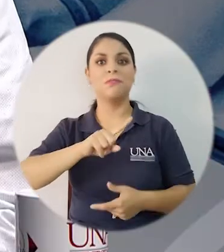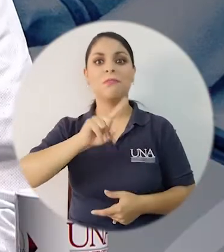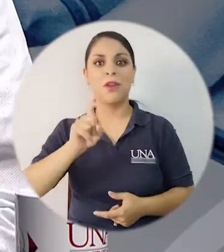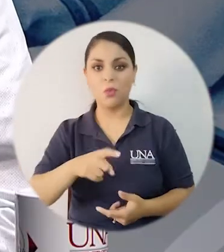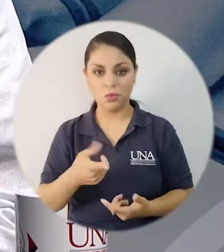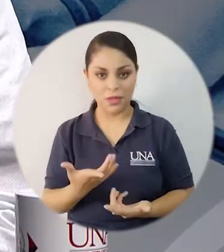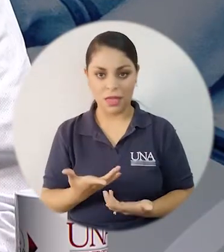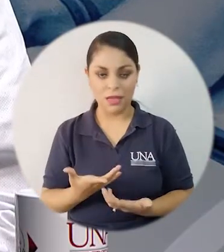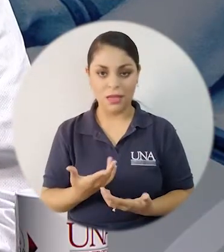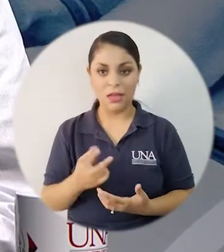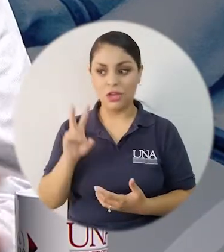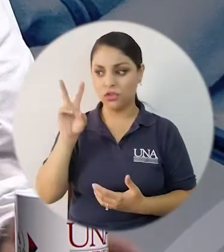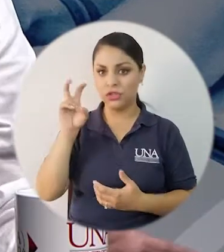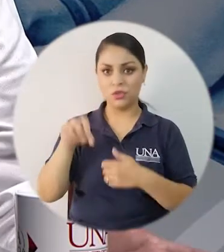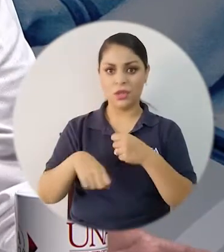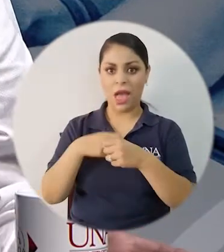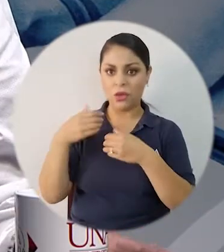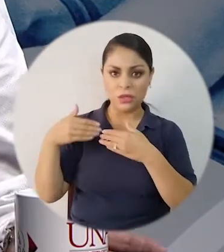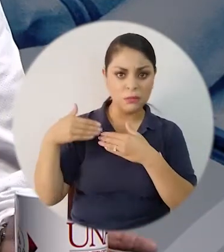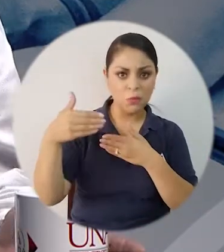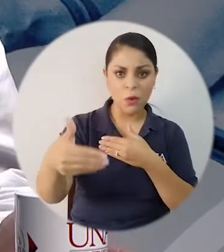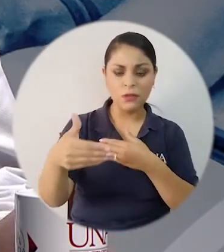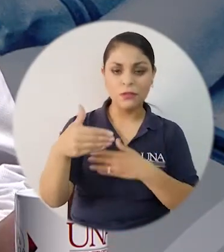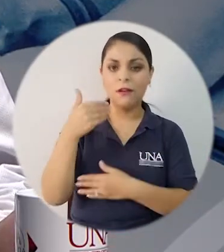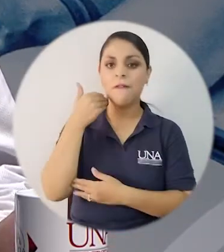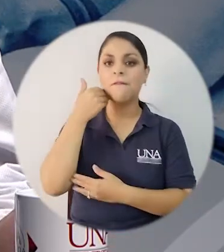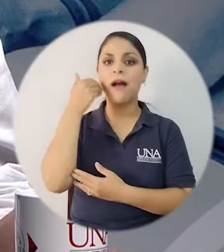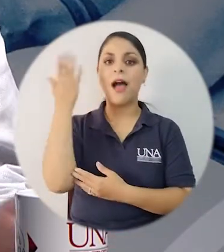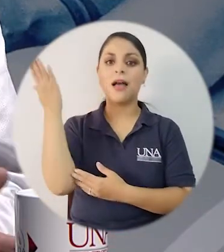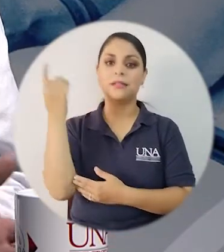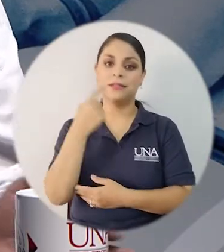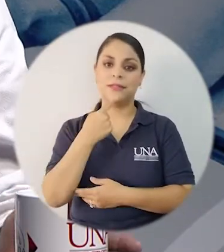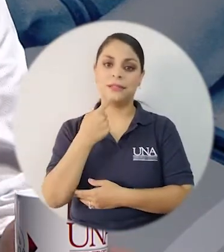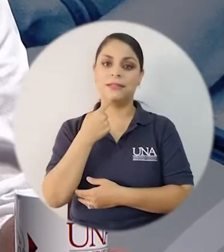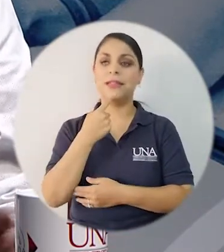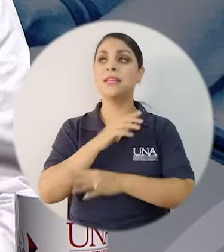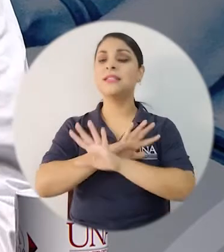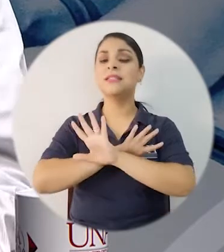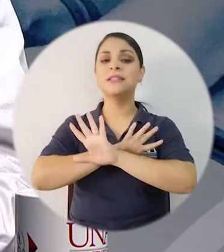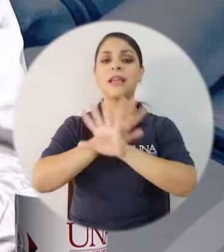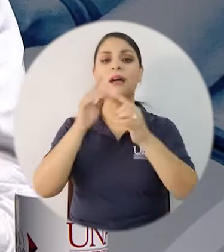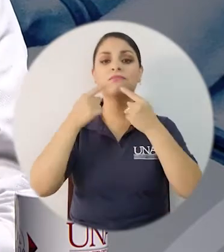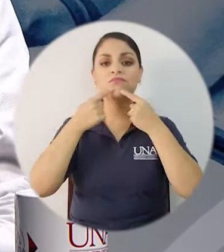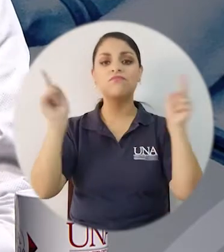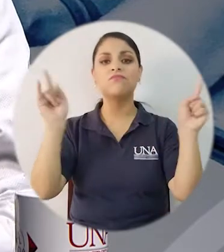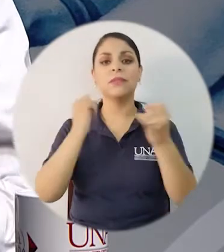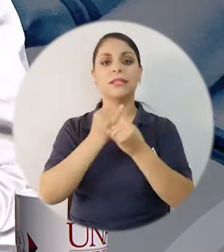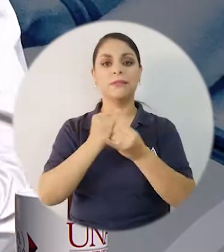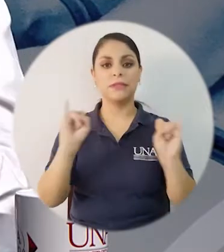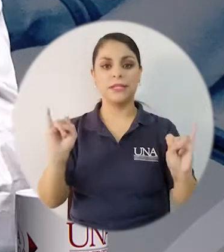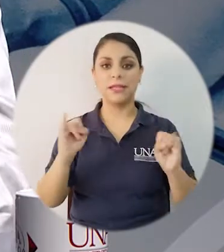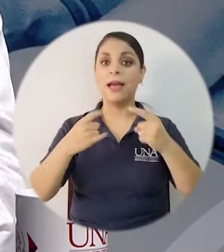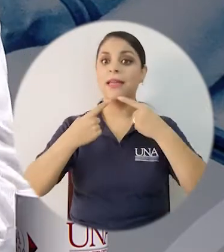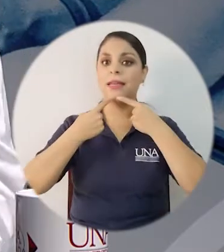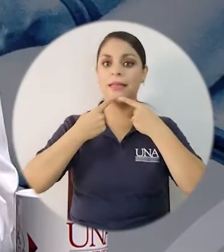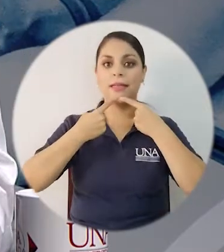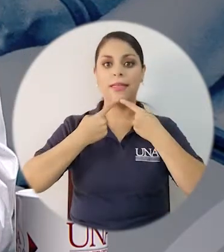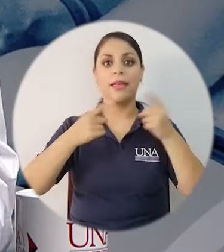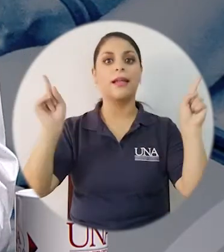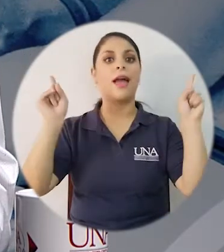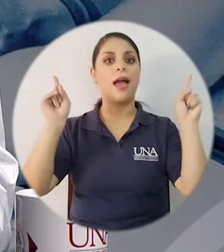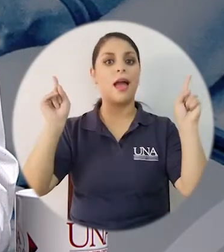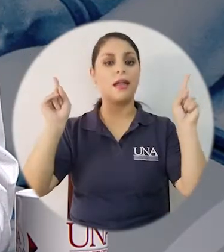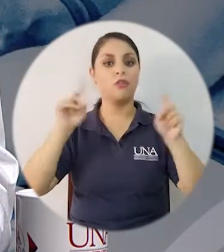millón. De 200 años después es muy fácil decir que lo más sensato era declarar la independencia y ojalá de una vez